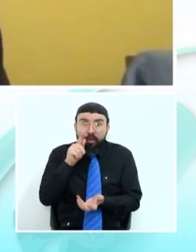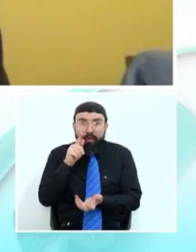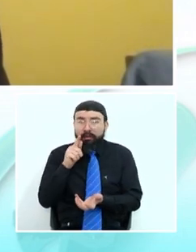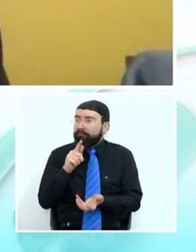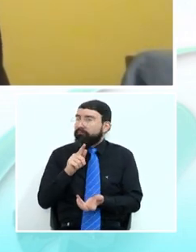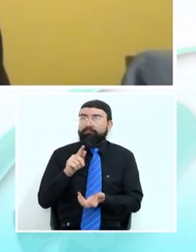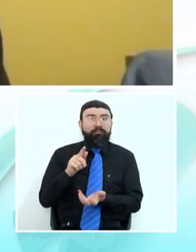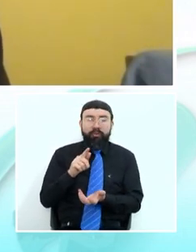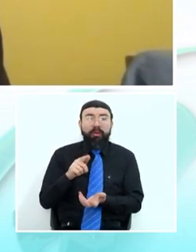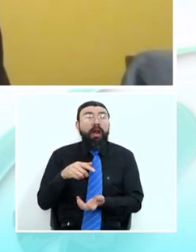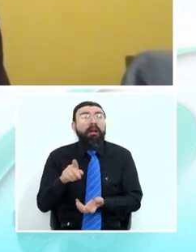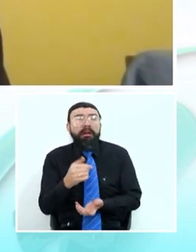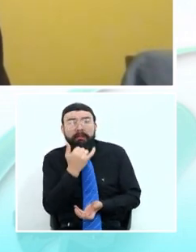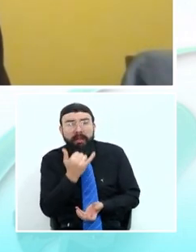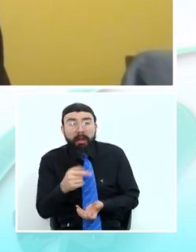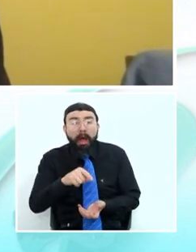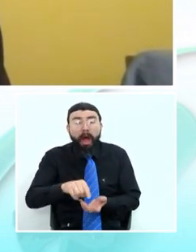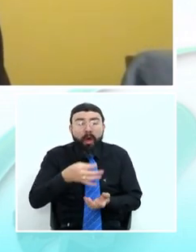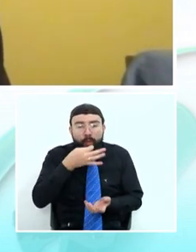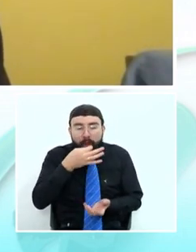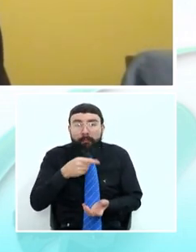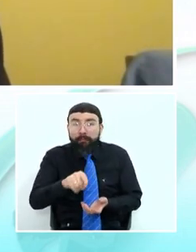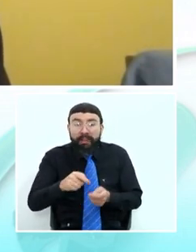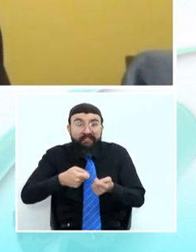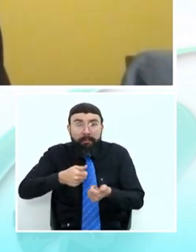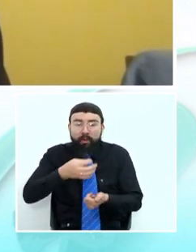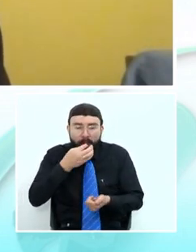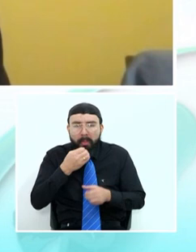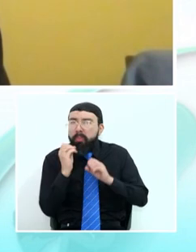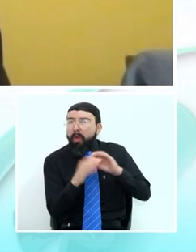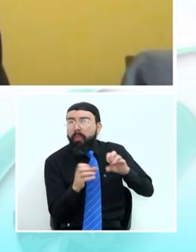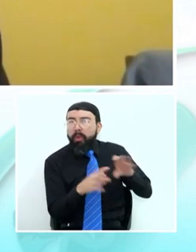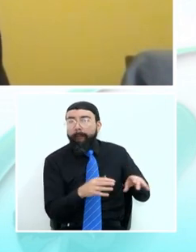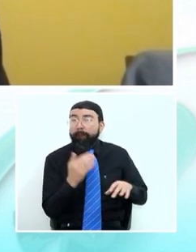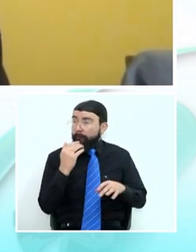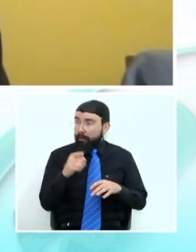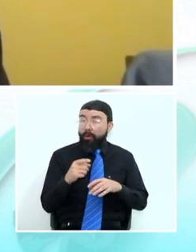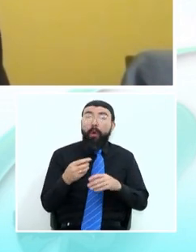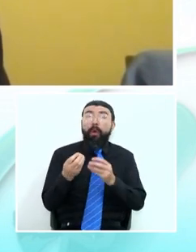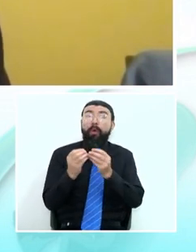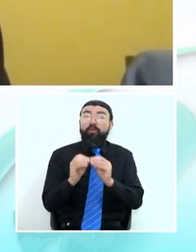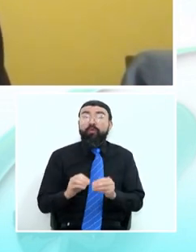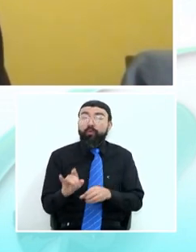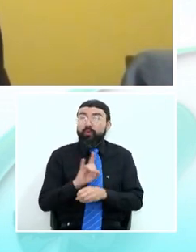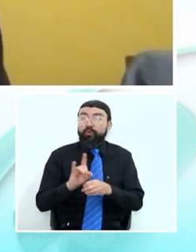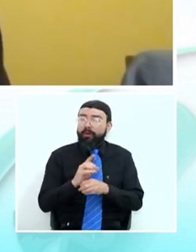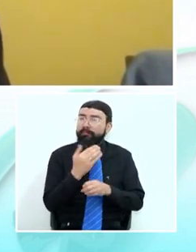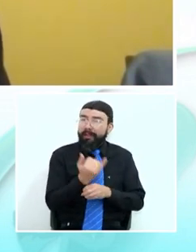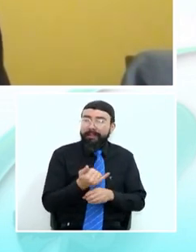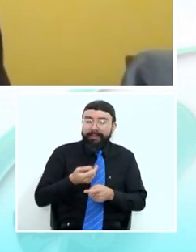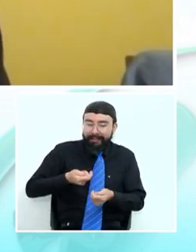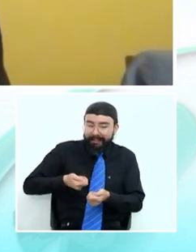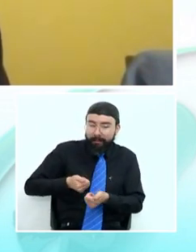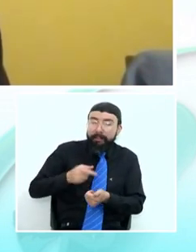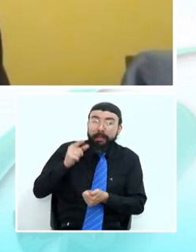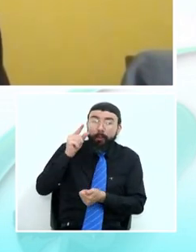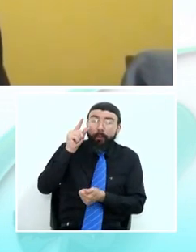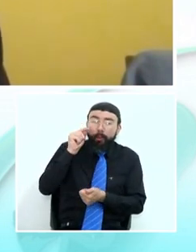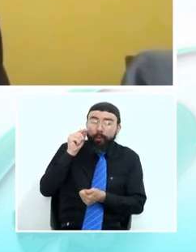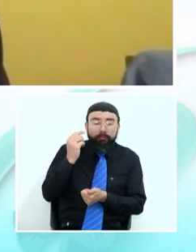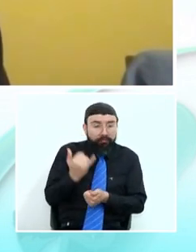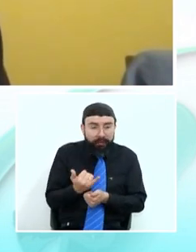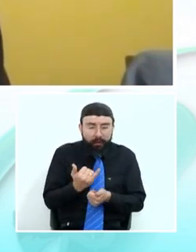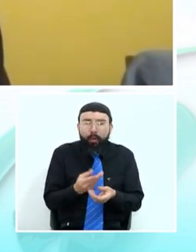desperdiciando, tirando a la basura cosas muy importantes. Yo, por ejemplo, utilizo la semilla de la mandarina, doctor Albert Ronald, que se lo aprendió usted, se seca y